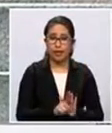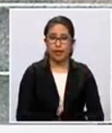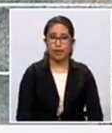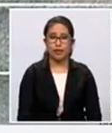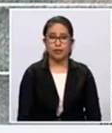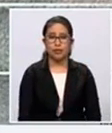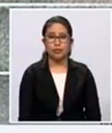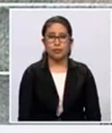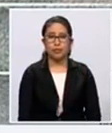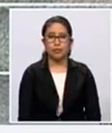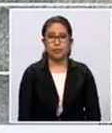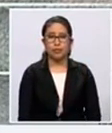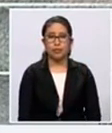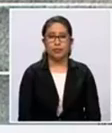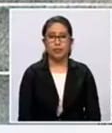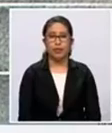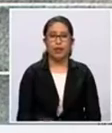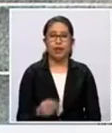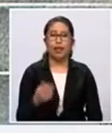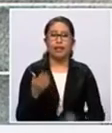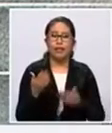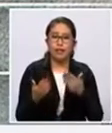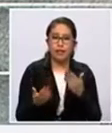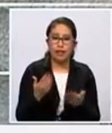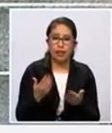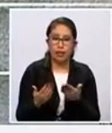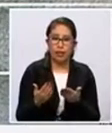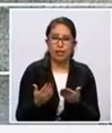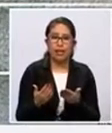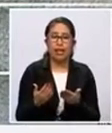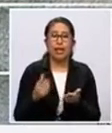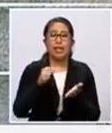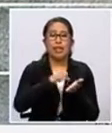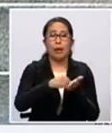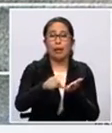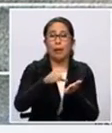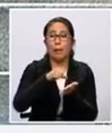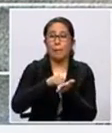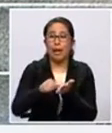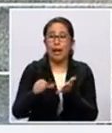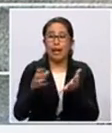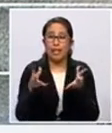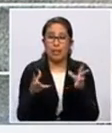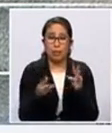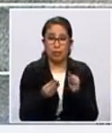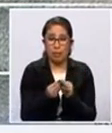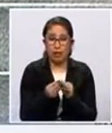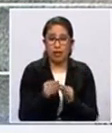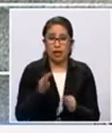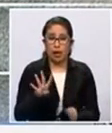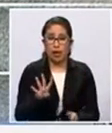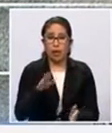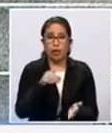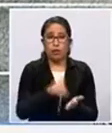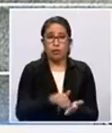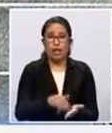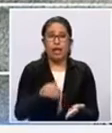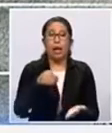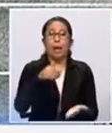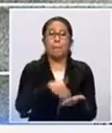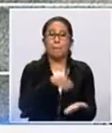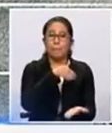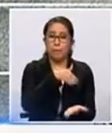y posiblemente se van a pagar más de 4,000 millones de bolivianos en bonos, lo